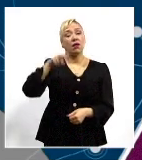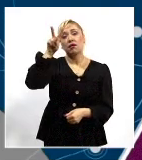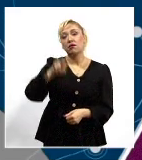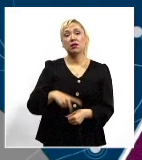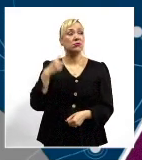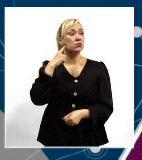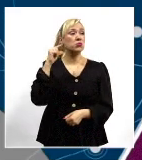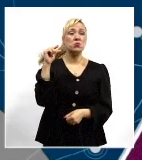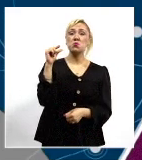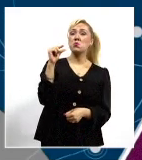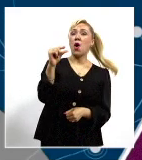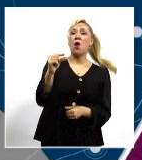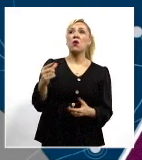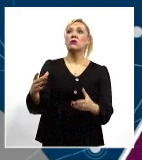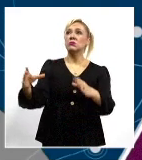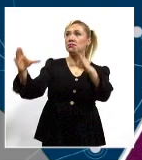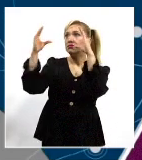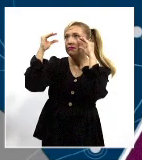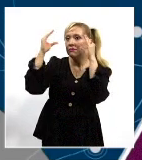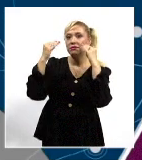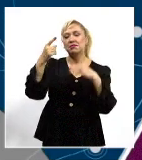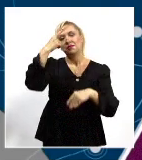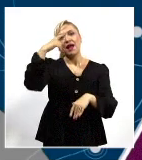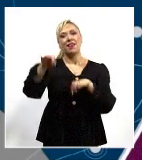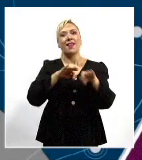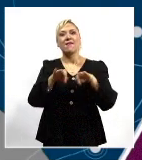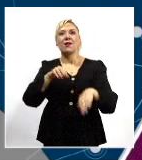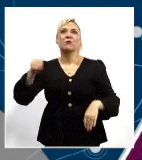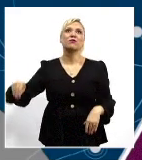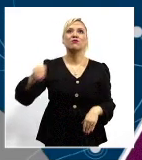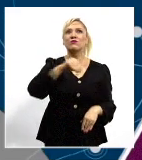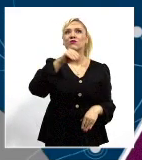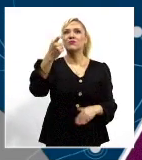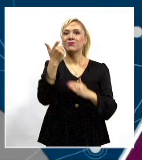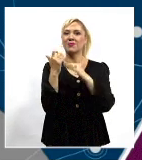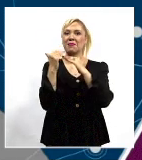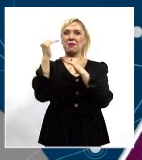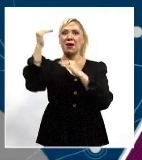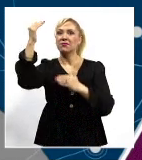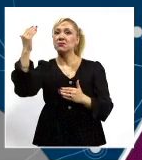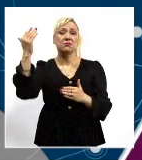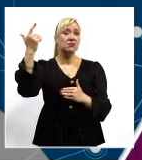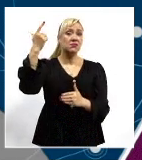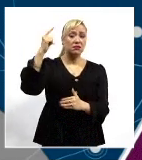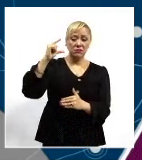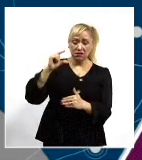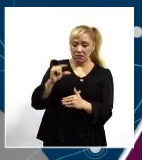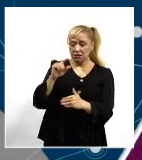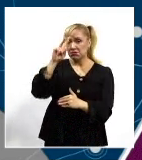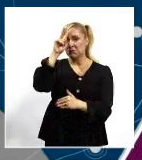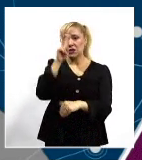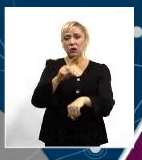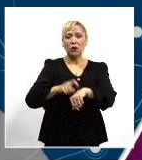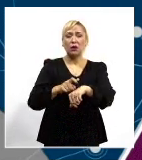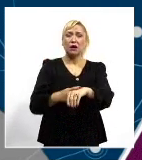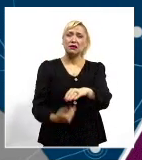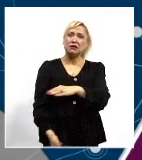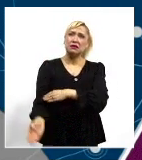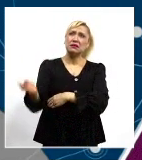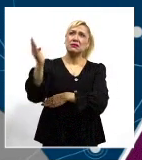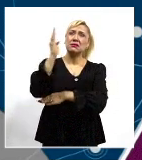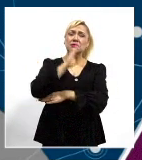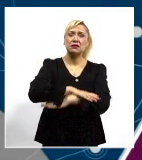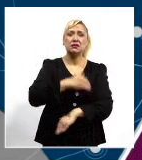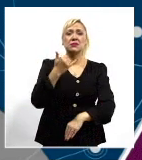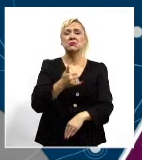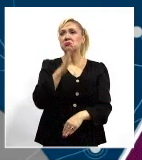de participación en el mercado laboral, menores ingresos, peores condiciones de trabajo y menos tiempo de cotización a